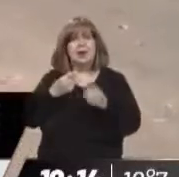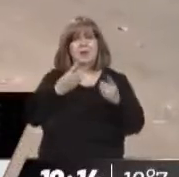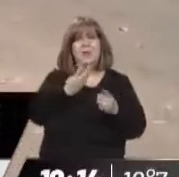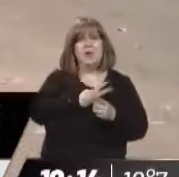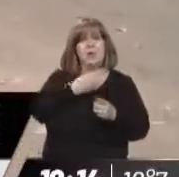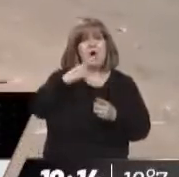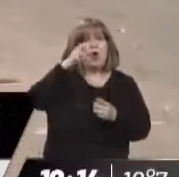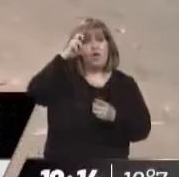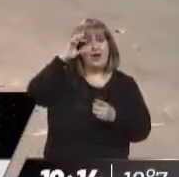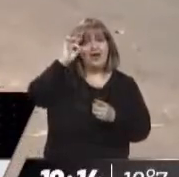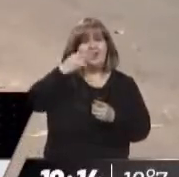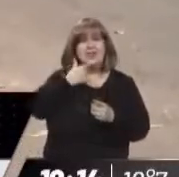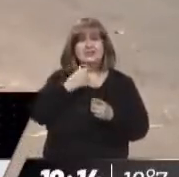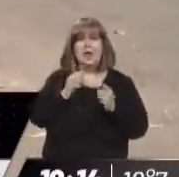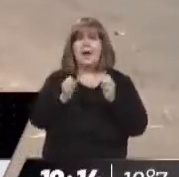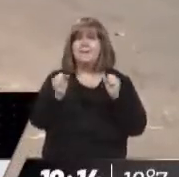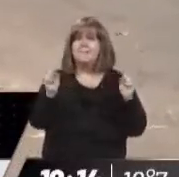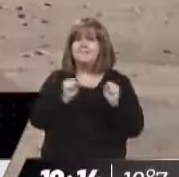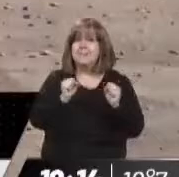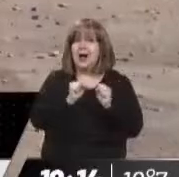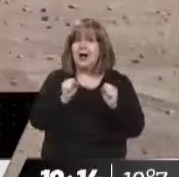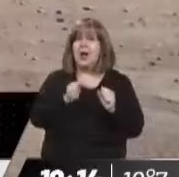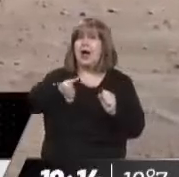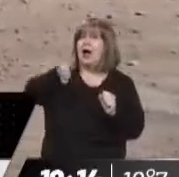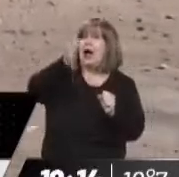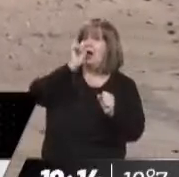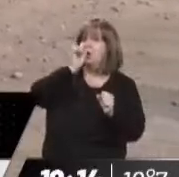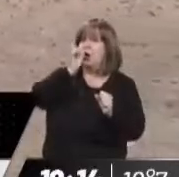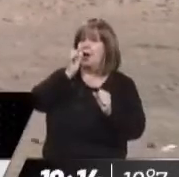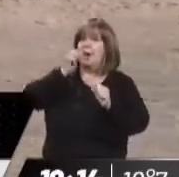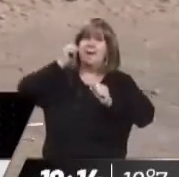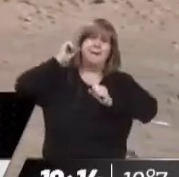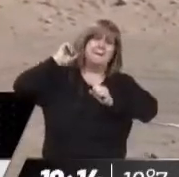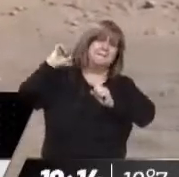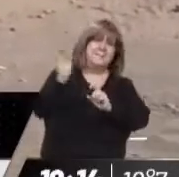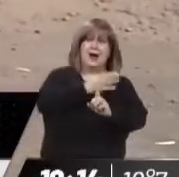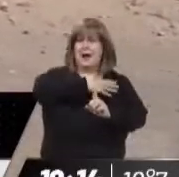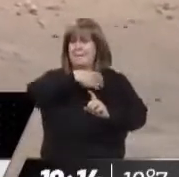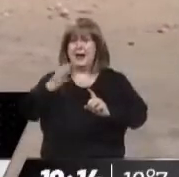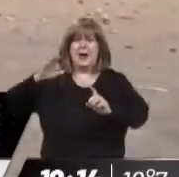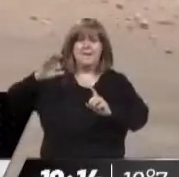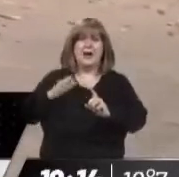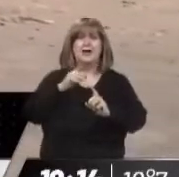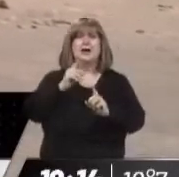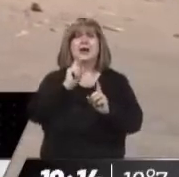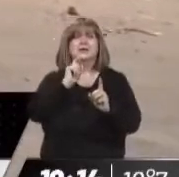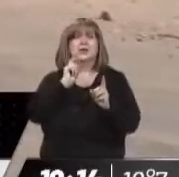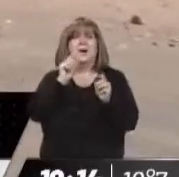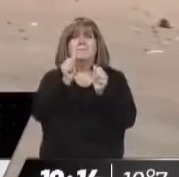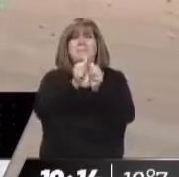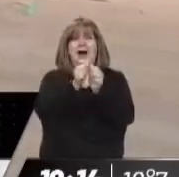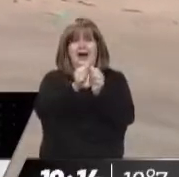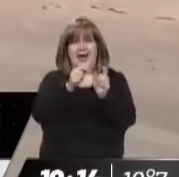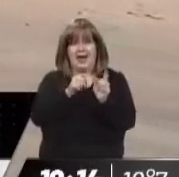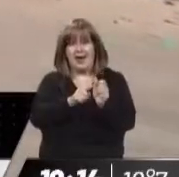a su pareja, sobre todo cuando tomaba alcohol de más. Y en esa ocasión, ese mismo día, había pasado